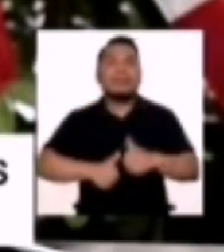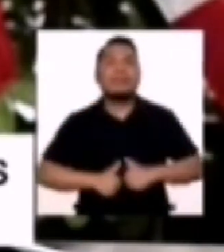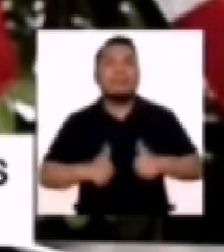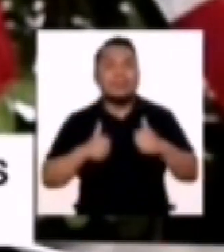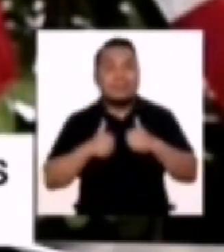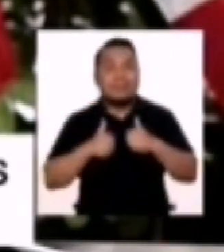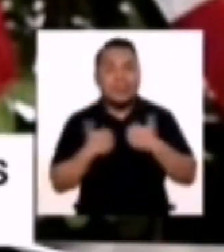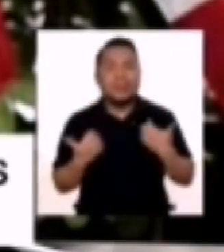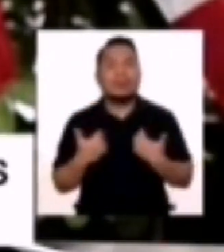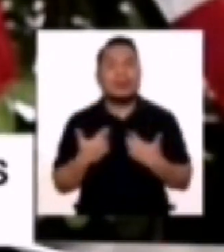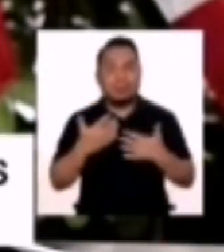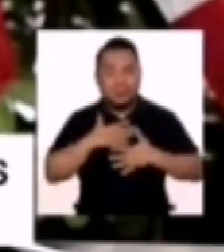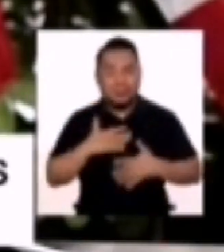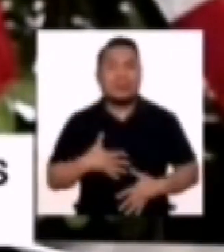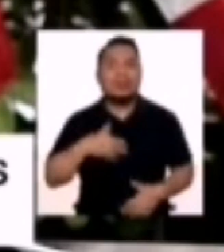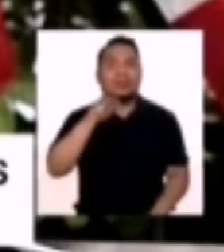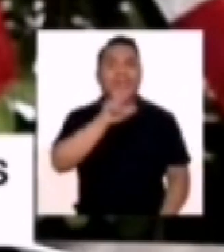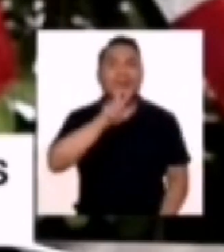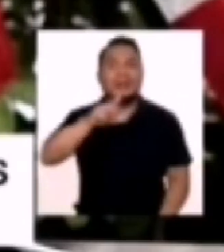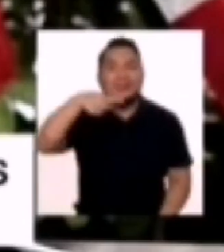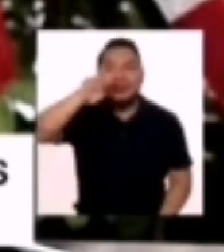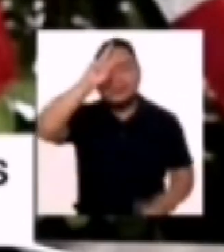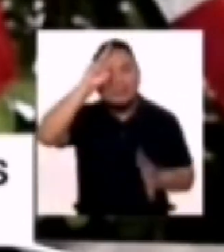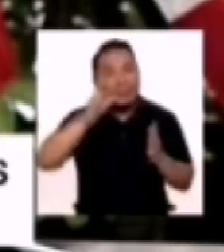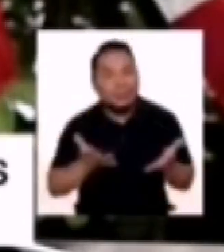33 millones de peruanos.